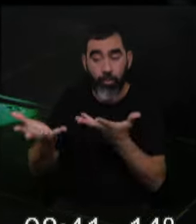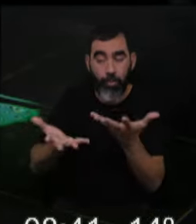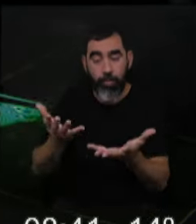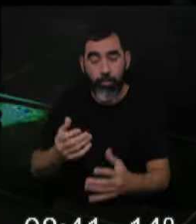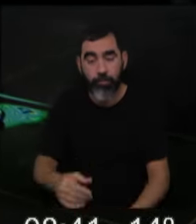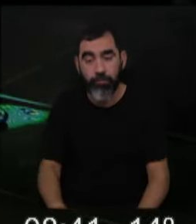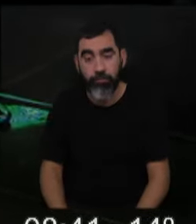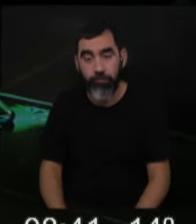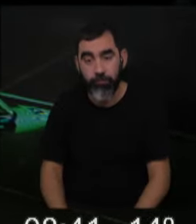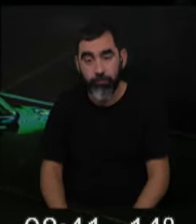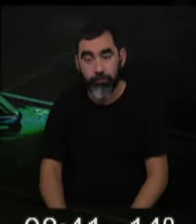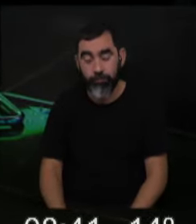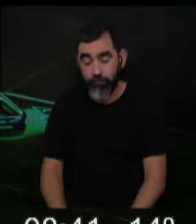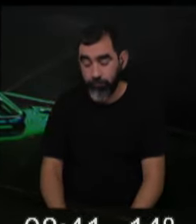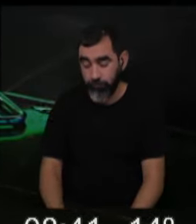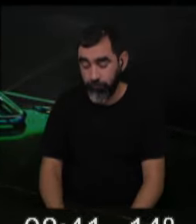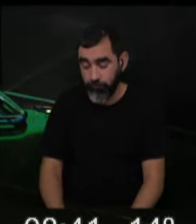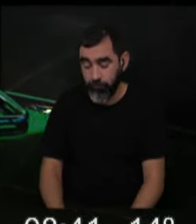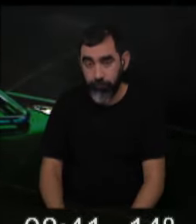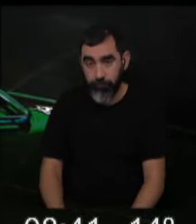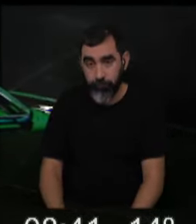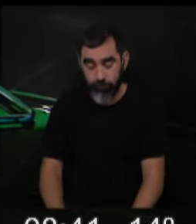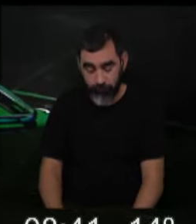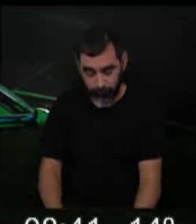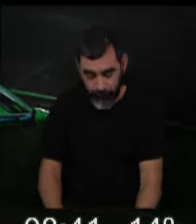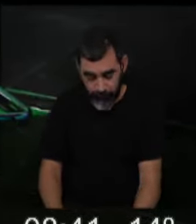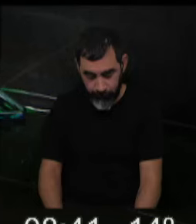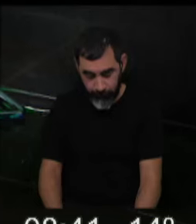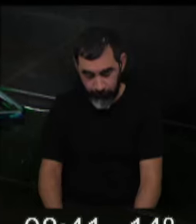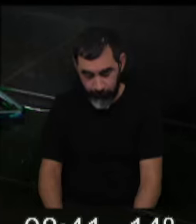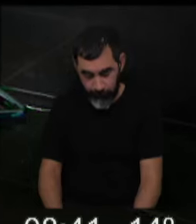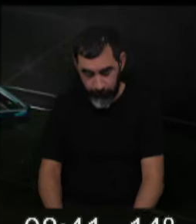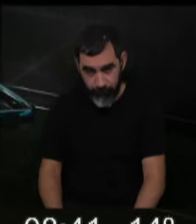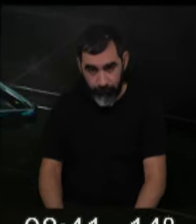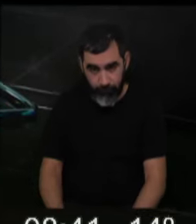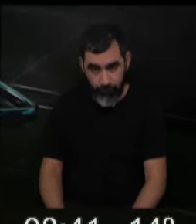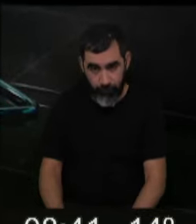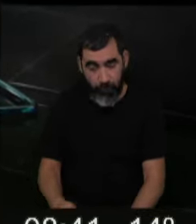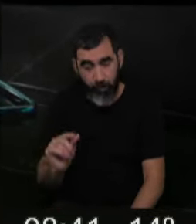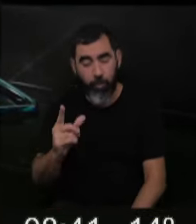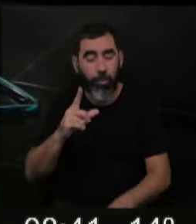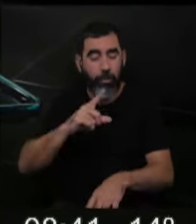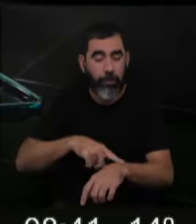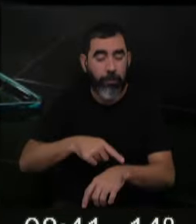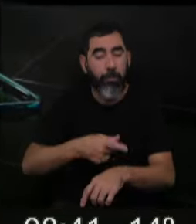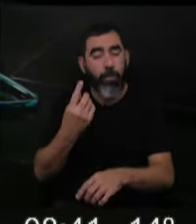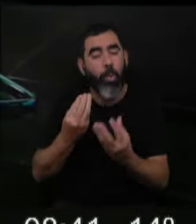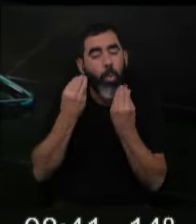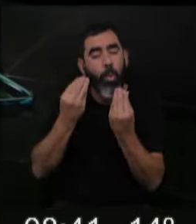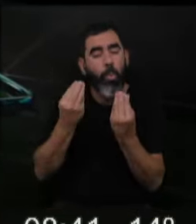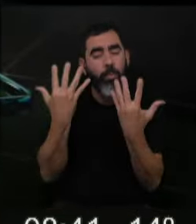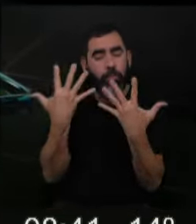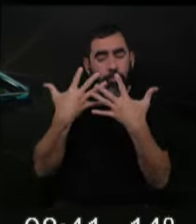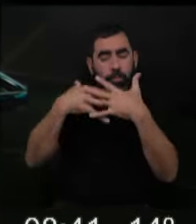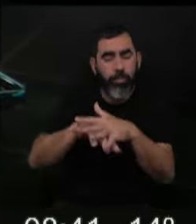Claro. El tiempo se nos queda corto, pero a mí no me gustaría irme sin de ver cómo se integran los